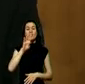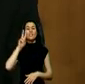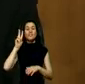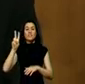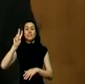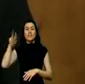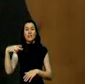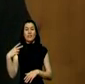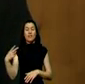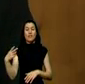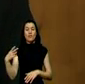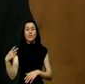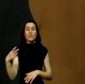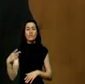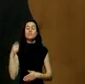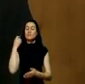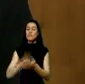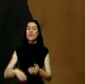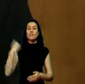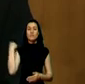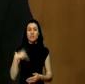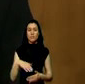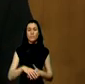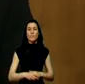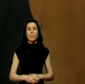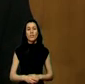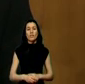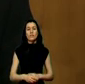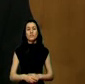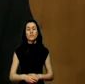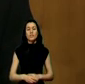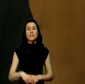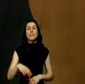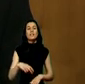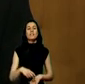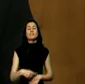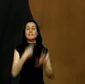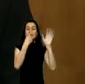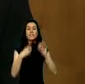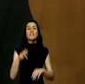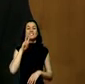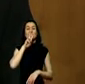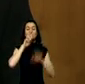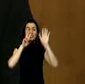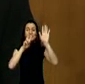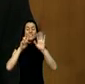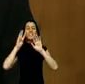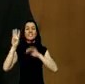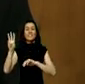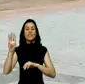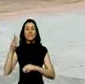por tanto se han detraído, que han correspondido a 673 facturas y corresponden a 259